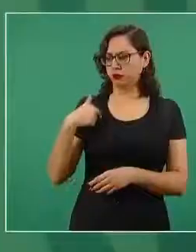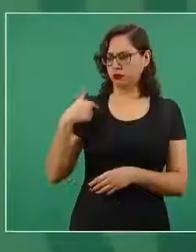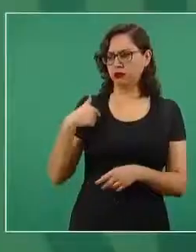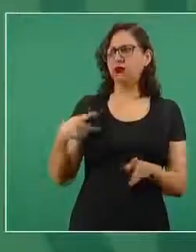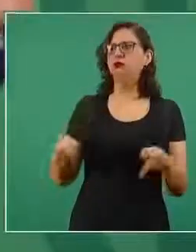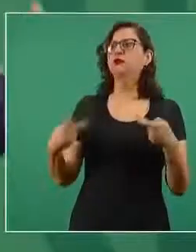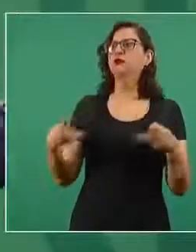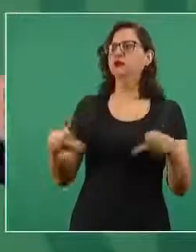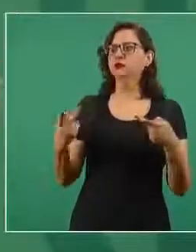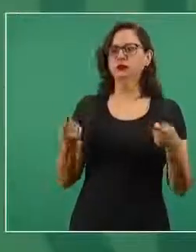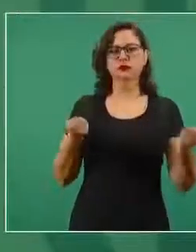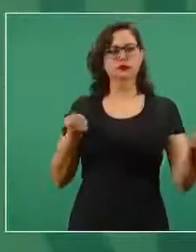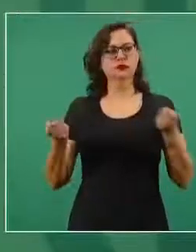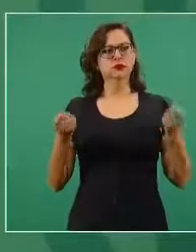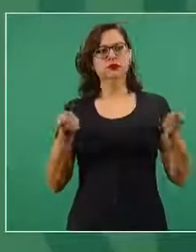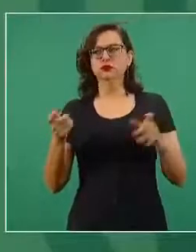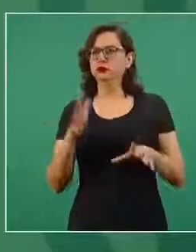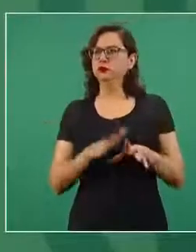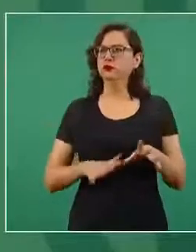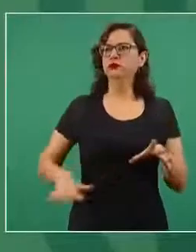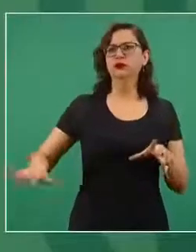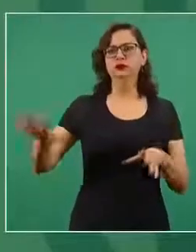y tienen el control